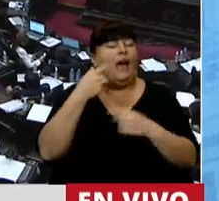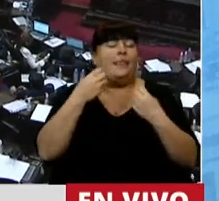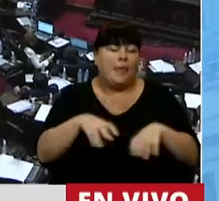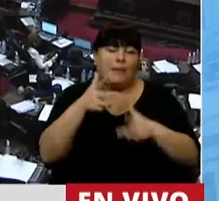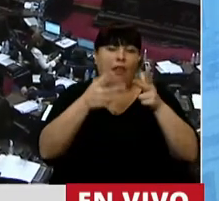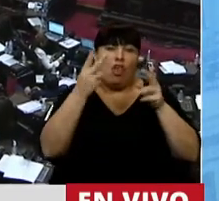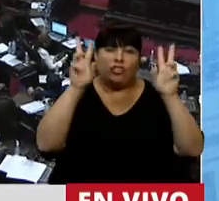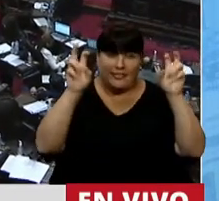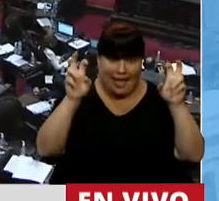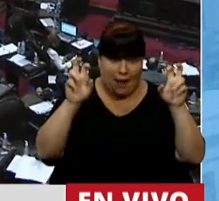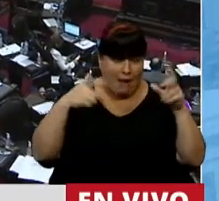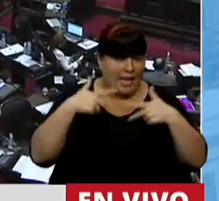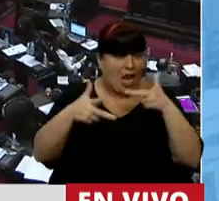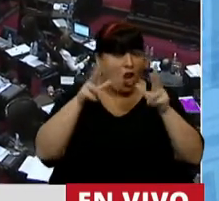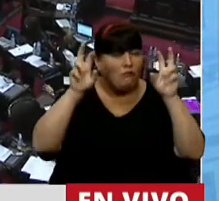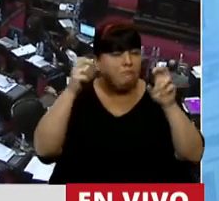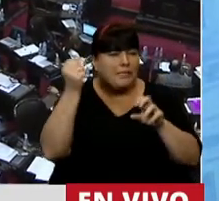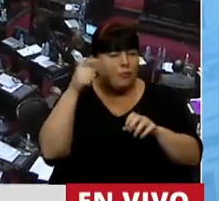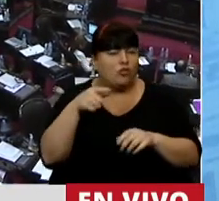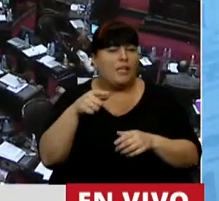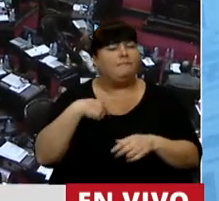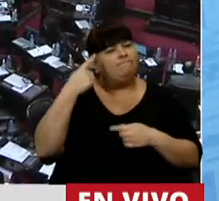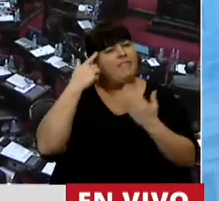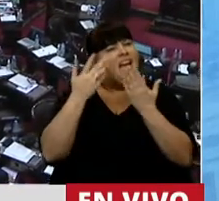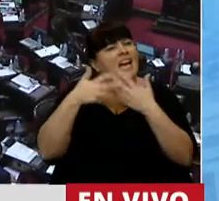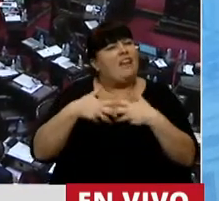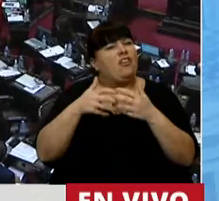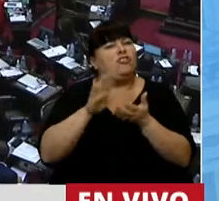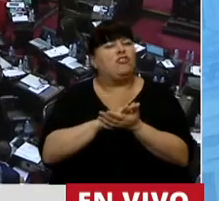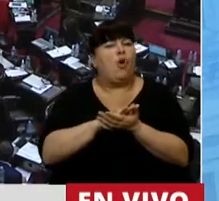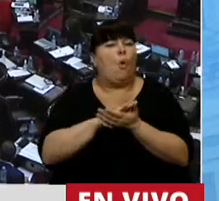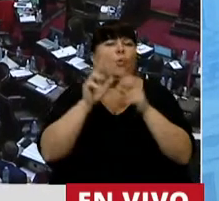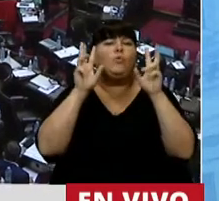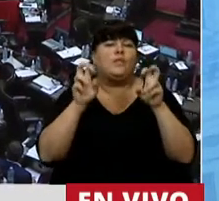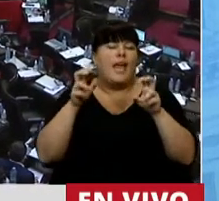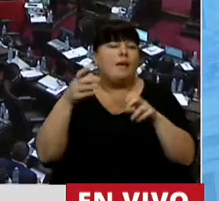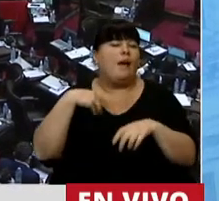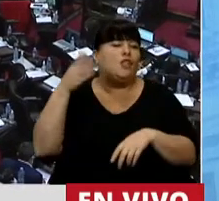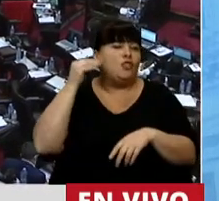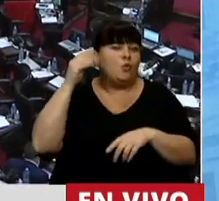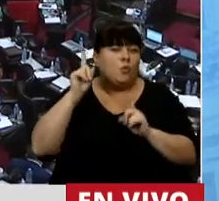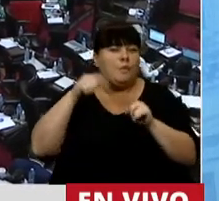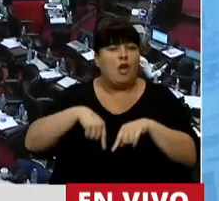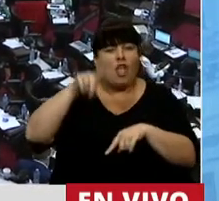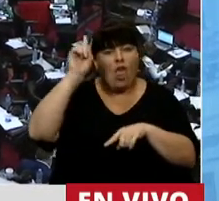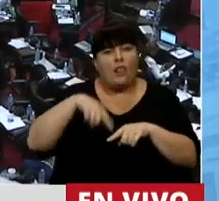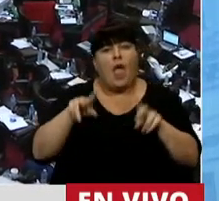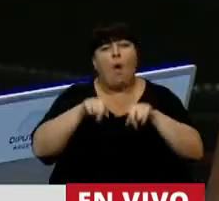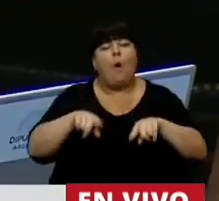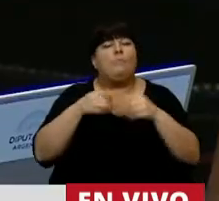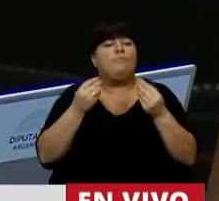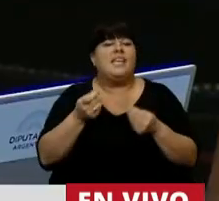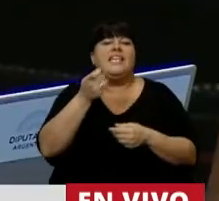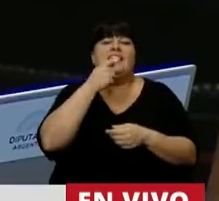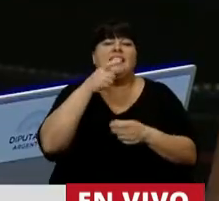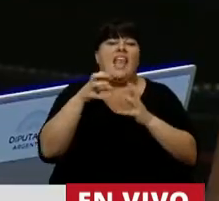temas sencillos que quiero destacar, quiero reflexionar sobre algo que vine escuchando durante todo el día y tiene que ver con que